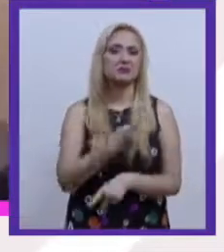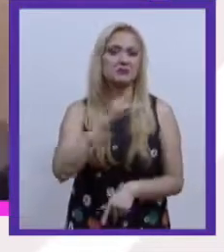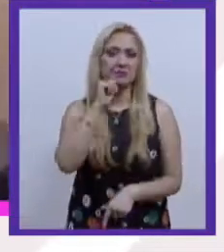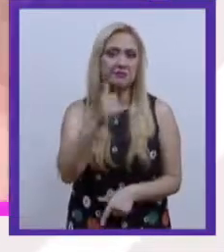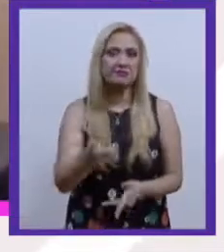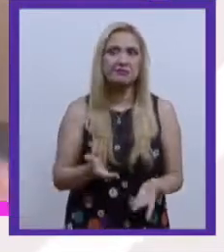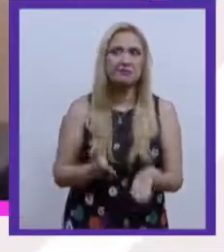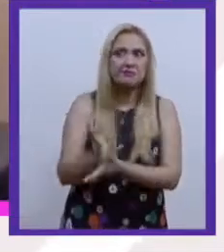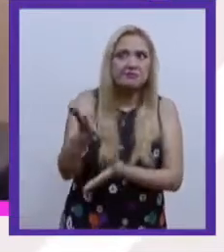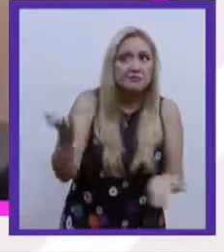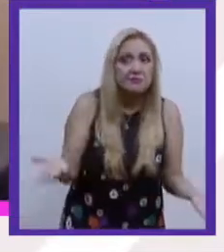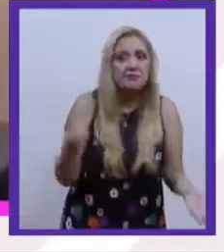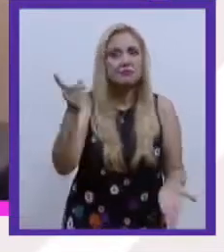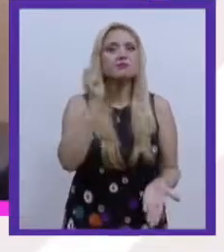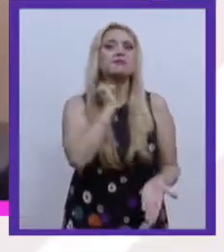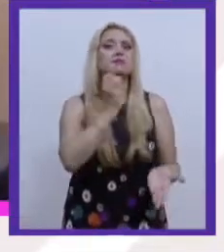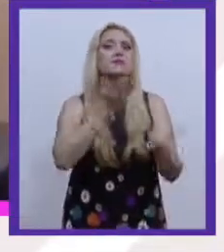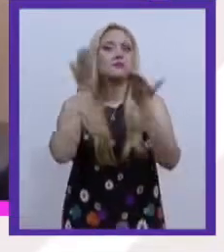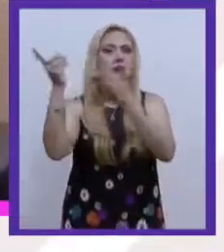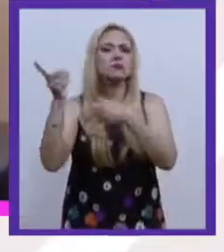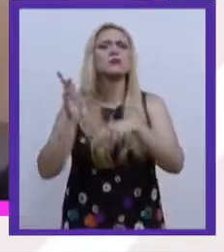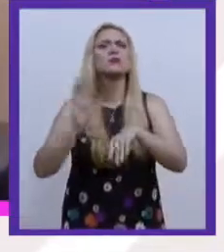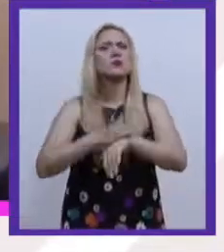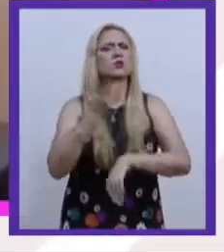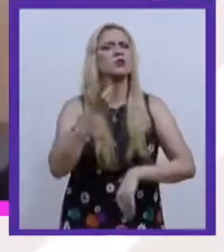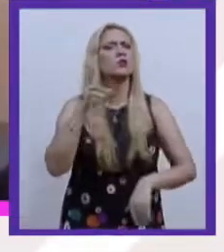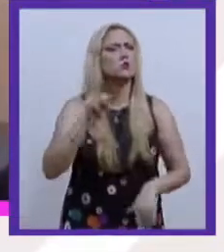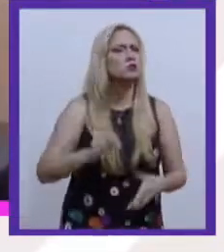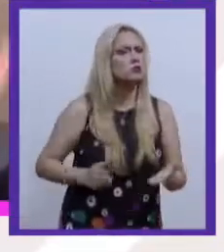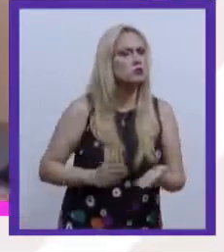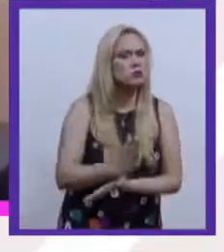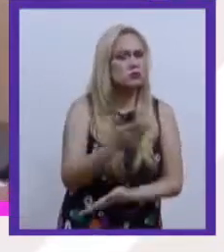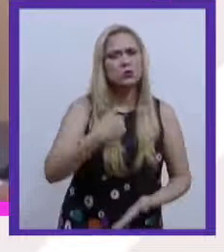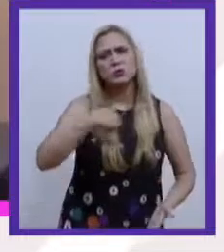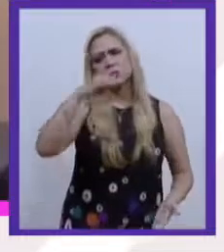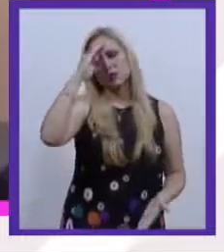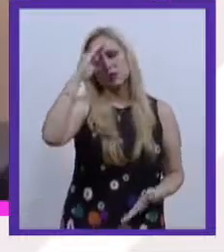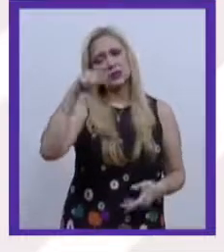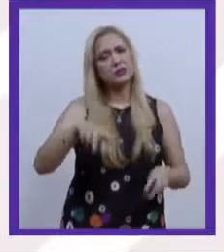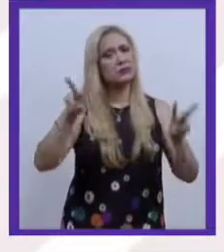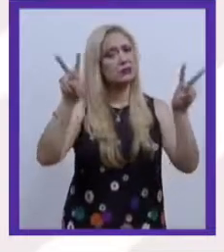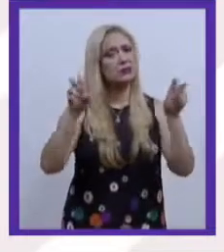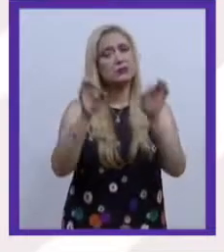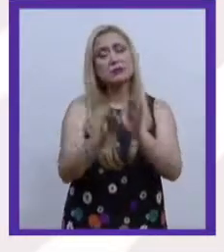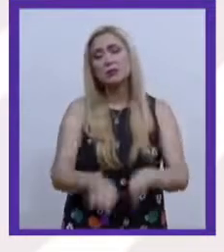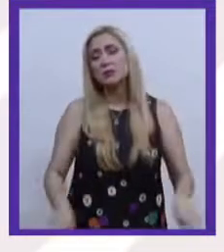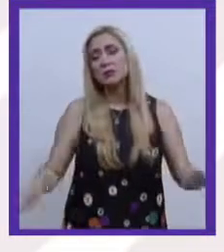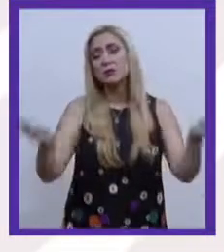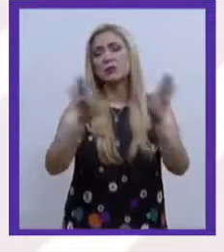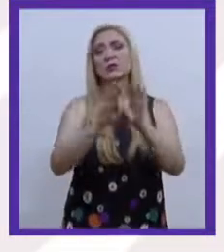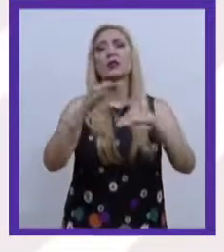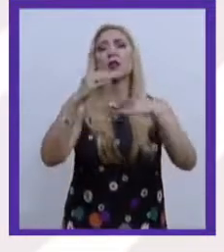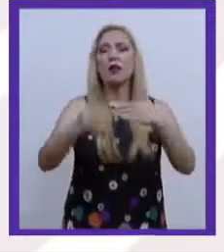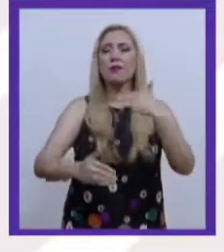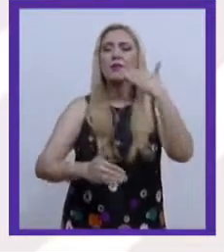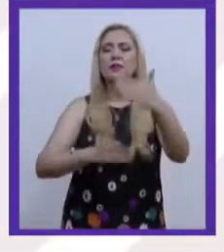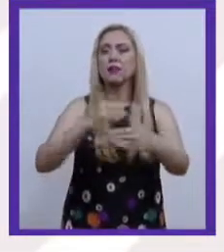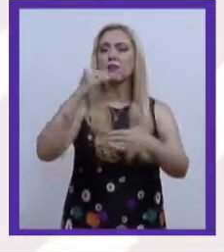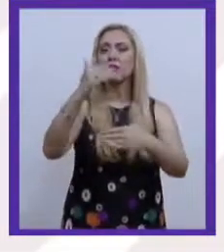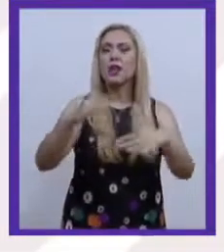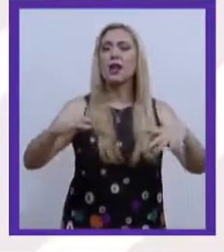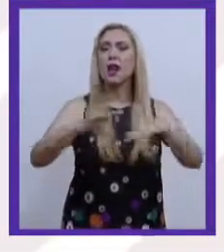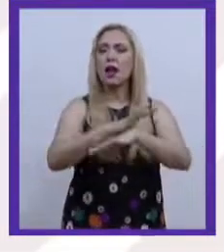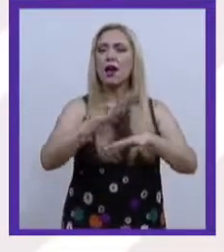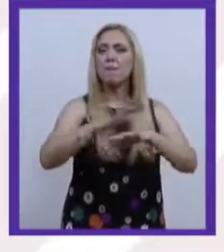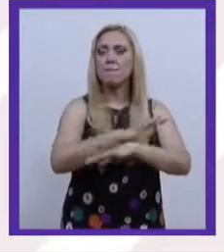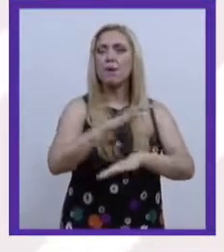senadora contará por qué en el Senado no ha pasado, pero me parece sin duda que es un tema fundamental avanzar por esta reforma